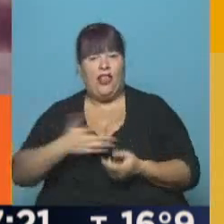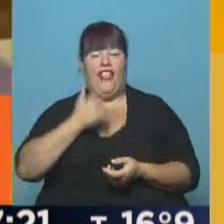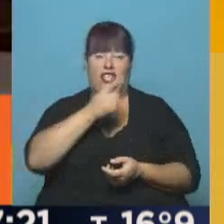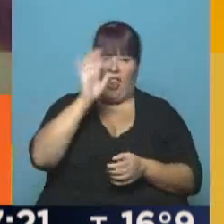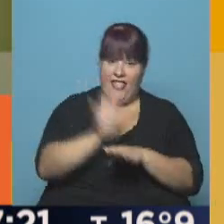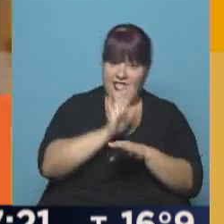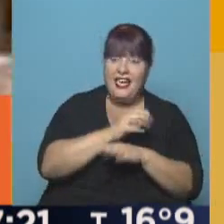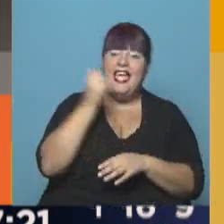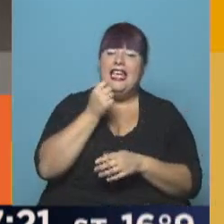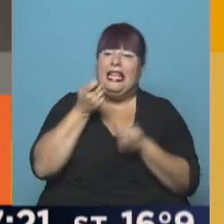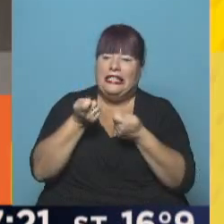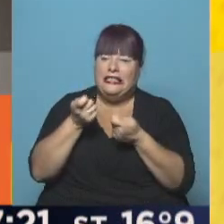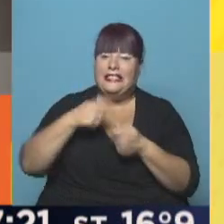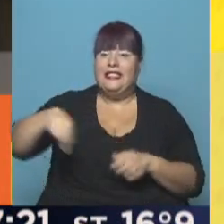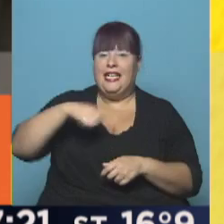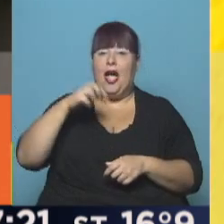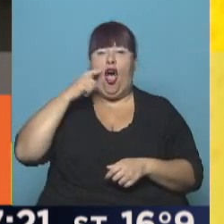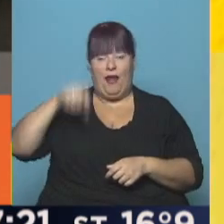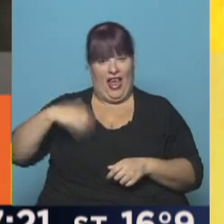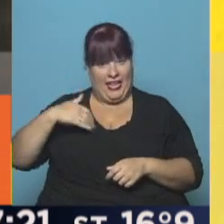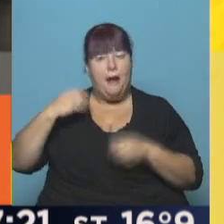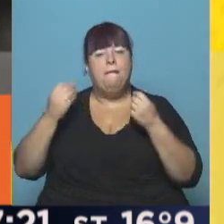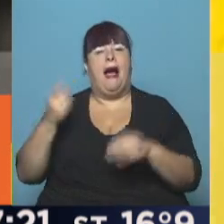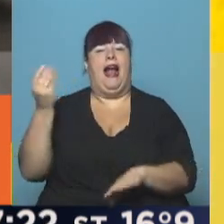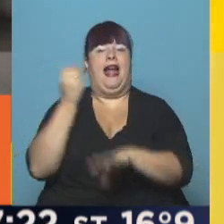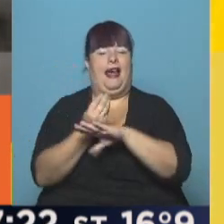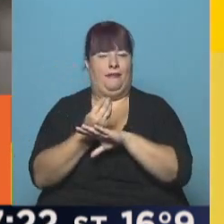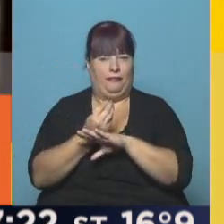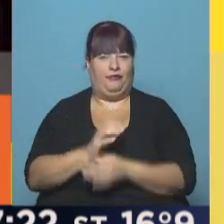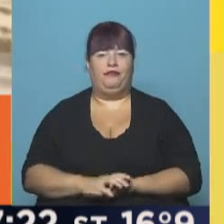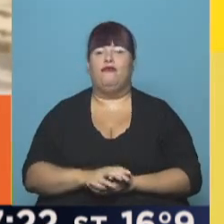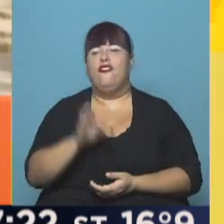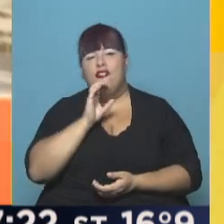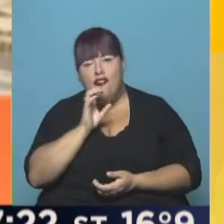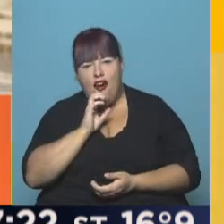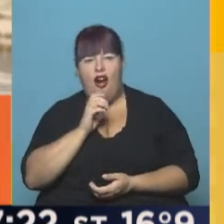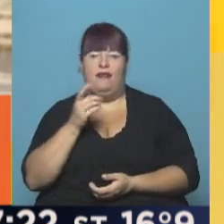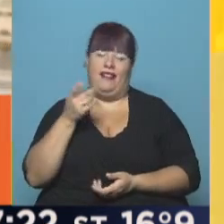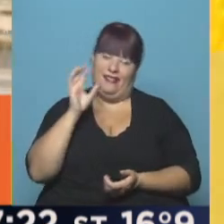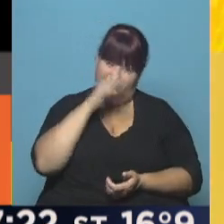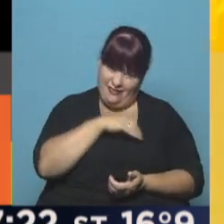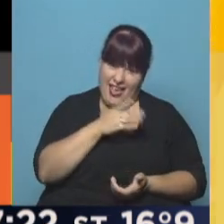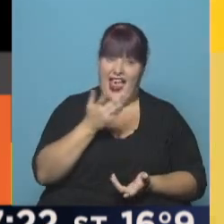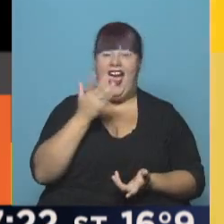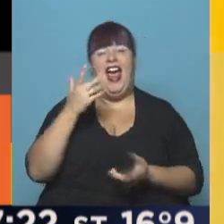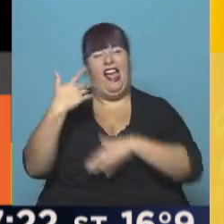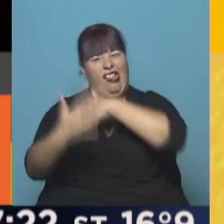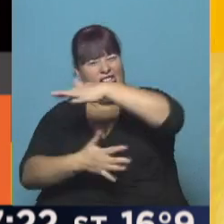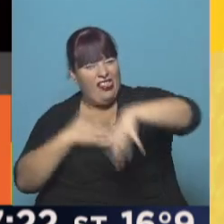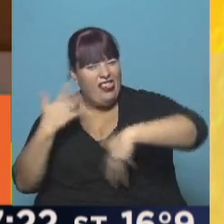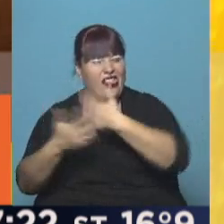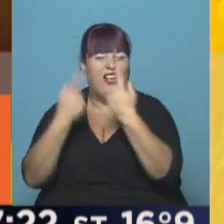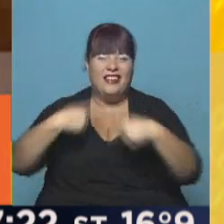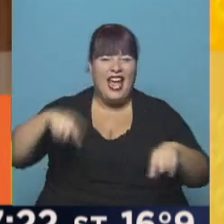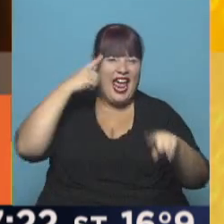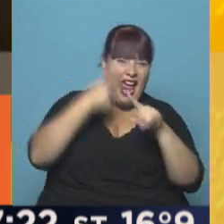cine, que quiere convencer a nuestro Peretti para que sea el protagonista. Humor, humor negro, enredos, mezcladito de